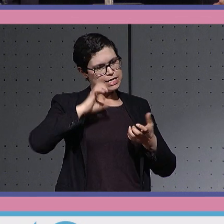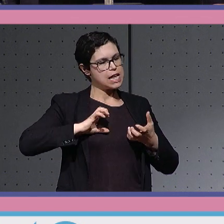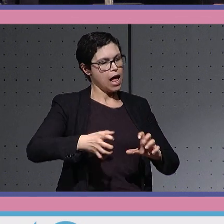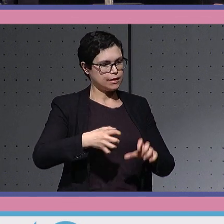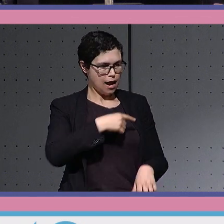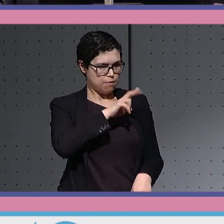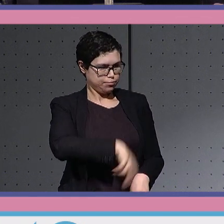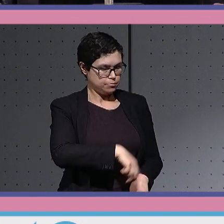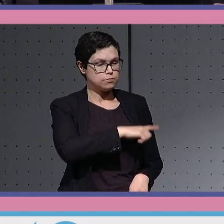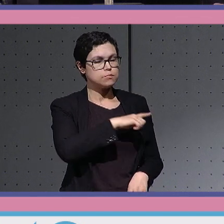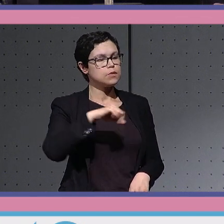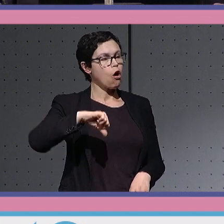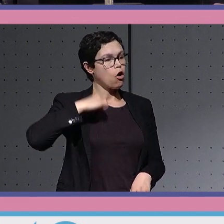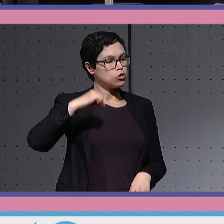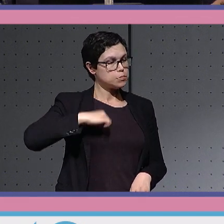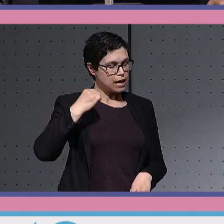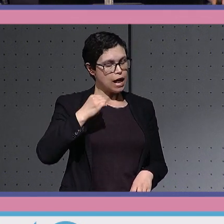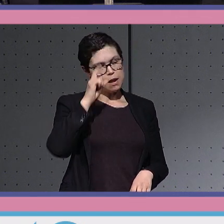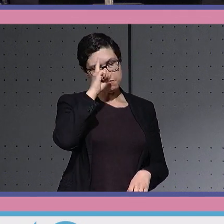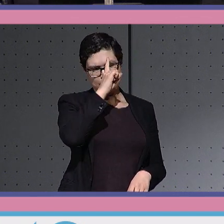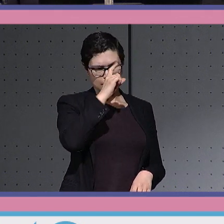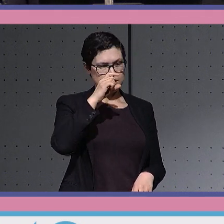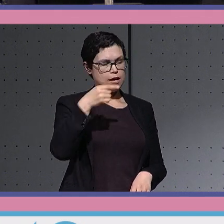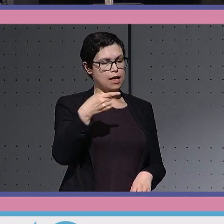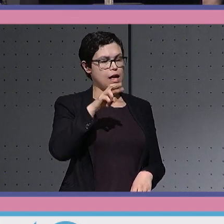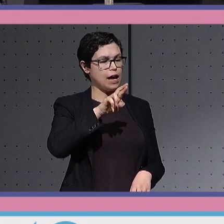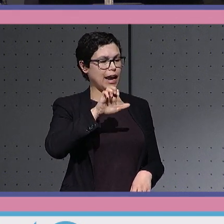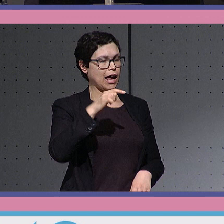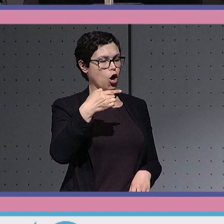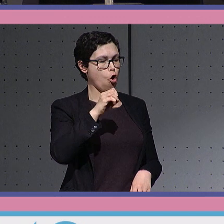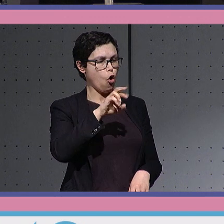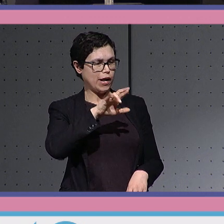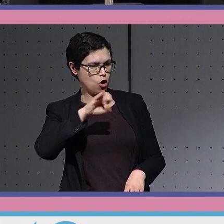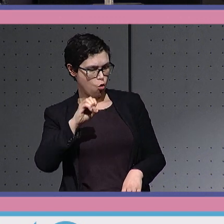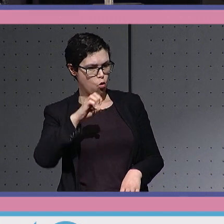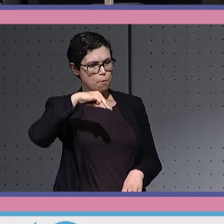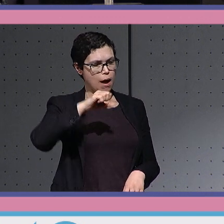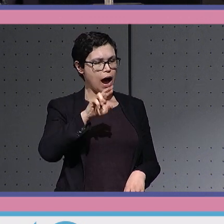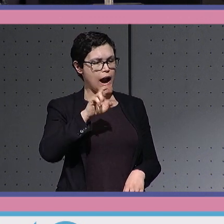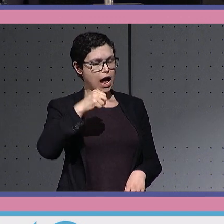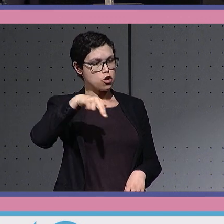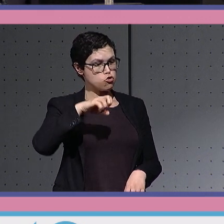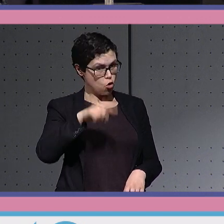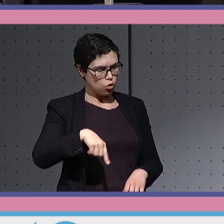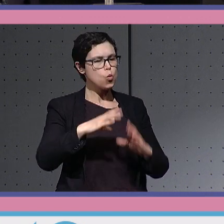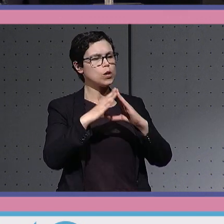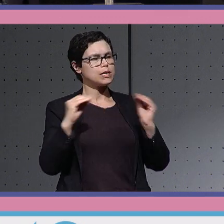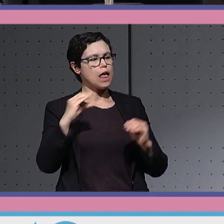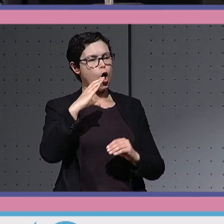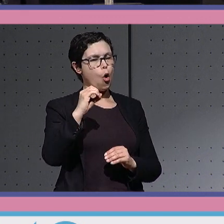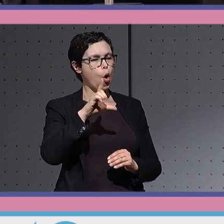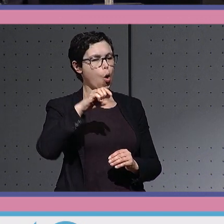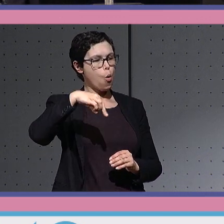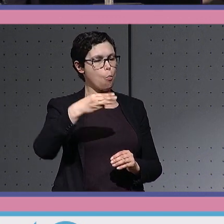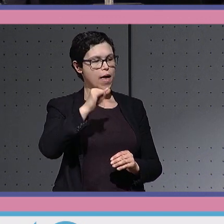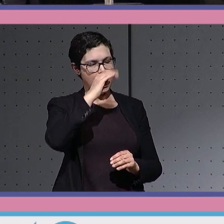y trabaja en el hospital Gregorio Marañón y ha sido fellowship en la Universidad de de Columbia, es investigadora, pertenece